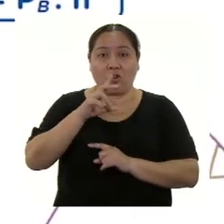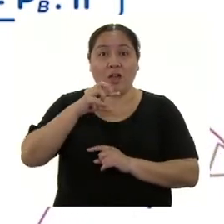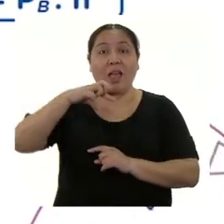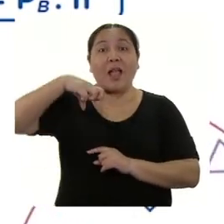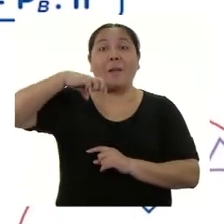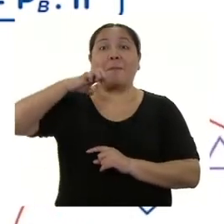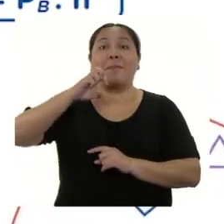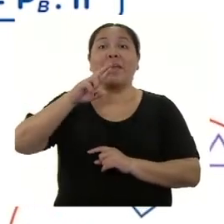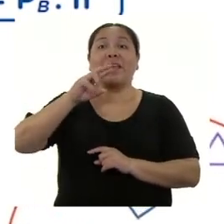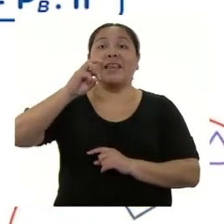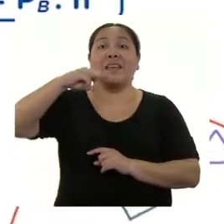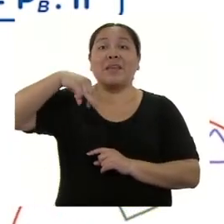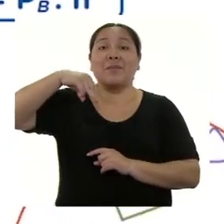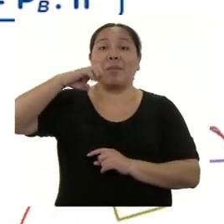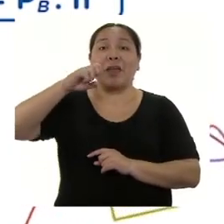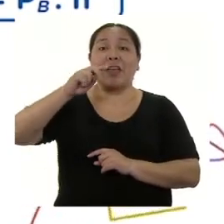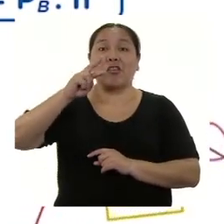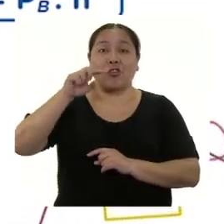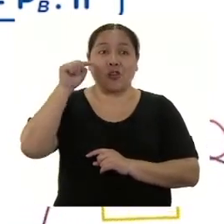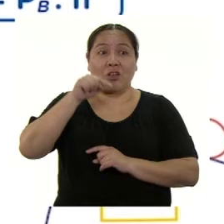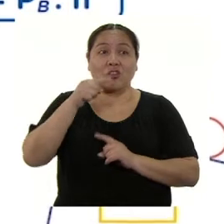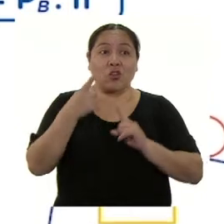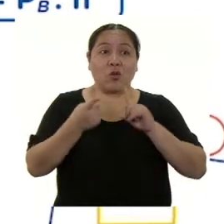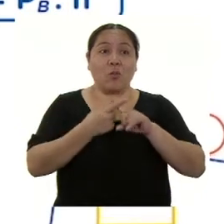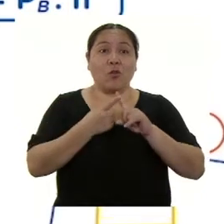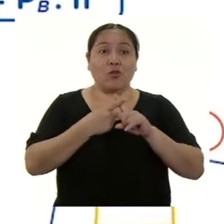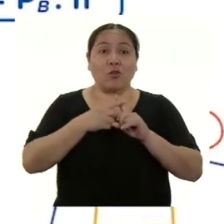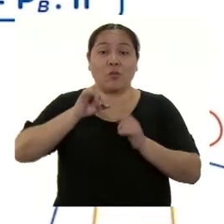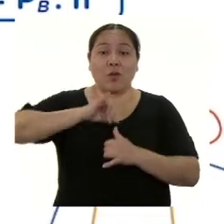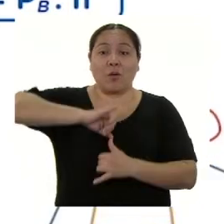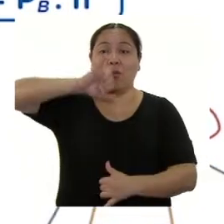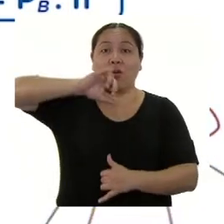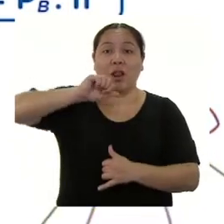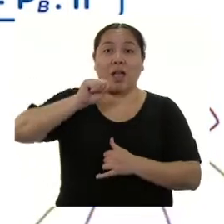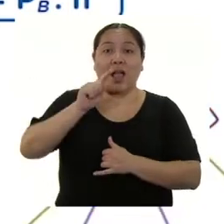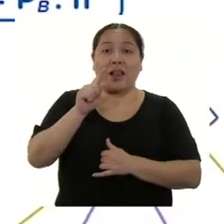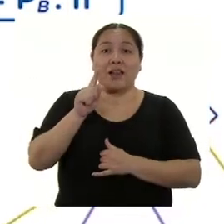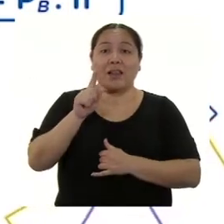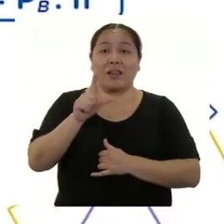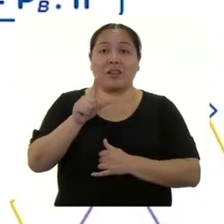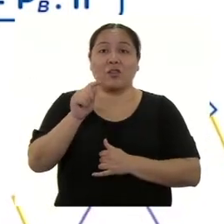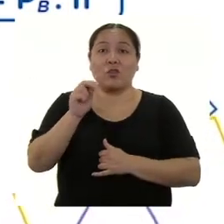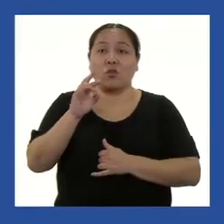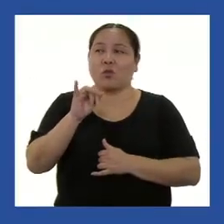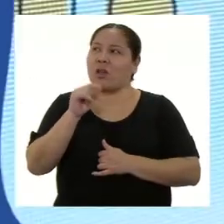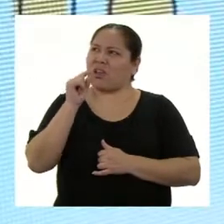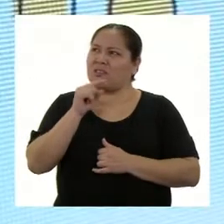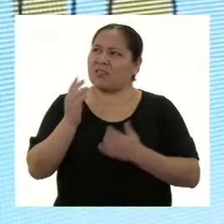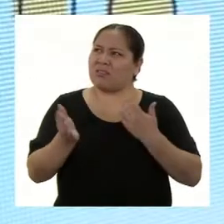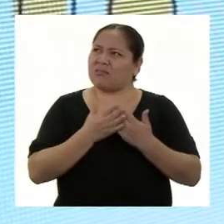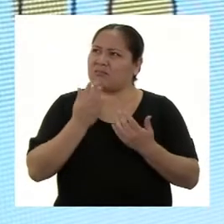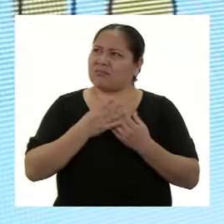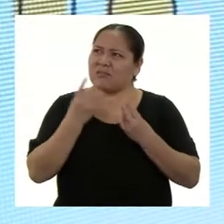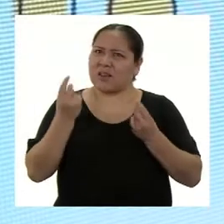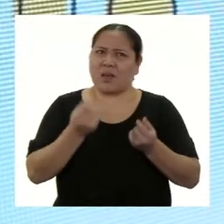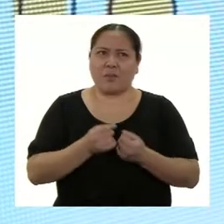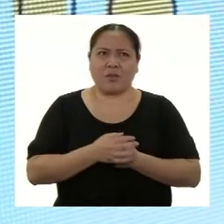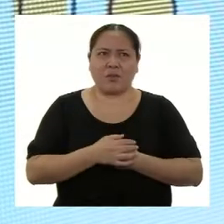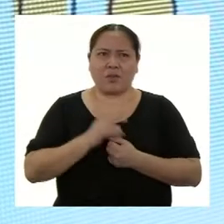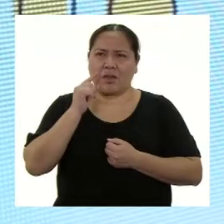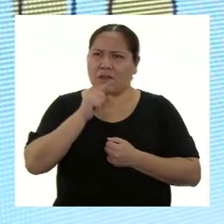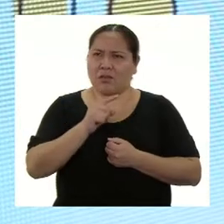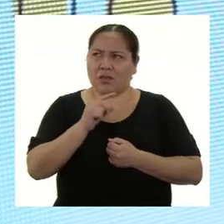el perímetro, y luego multiplicarlo por la altura. ¡Wow! Es mucho más rápido. ¿Y esta